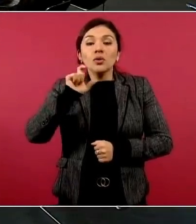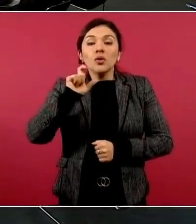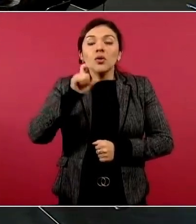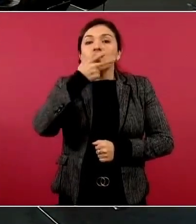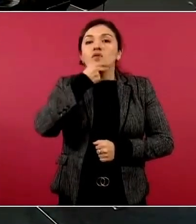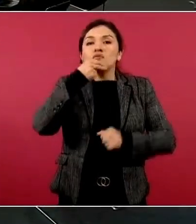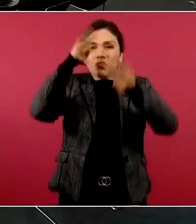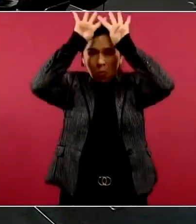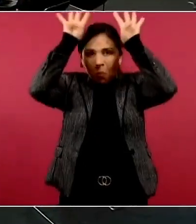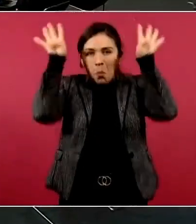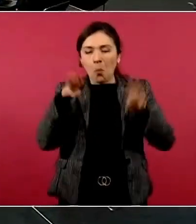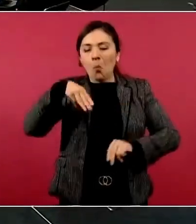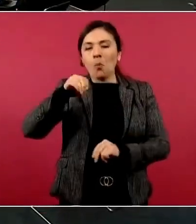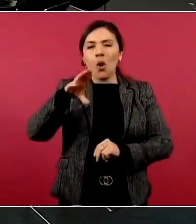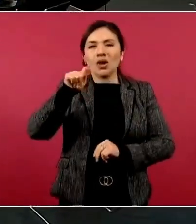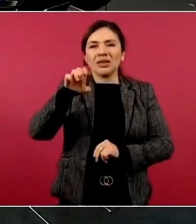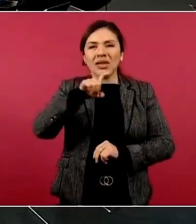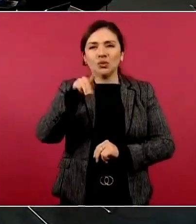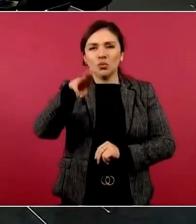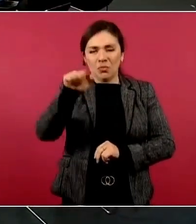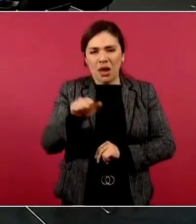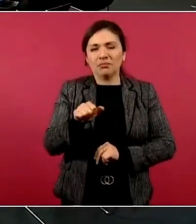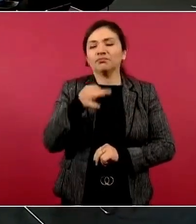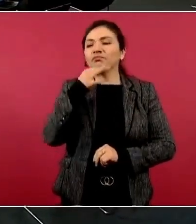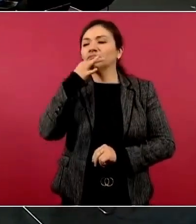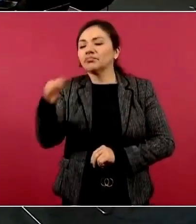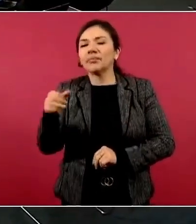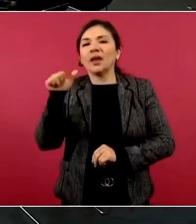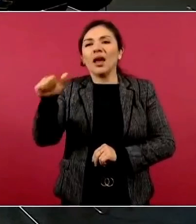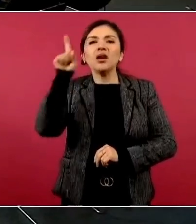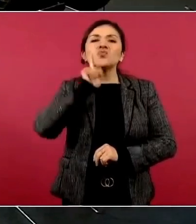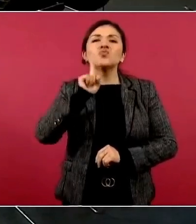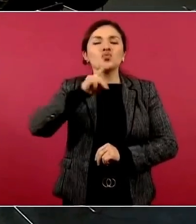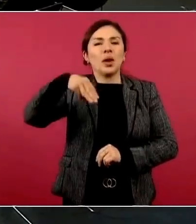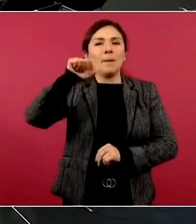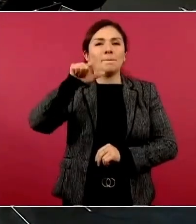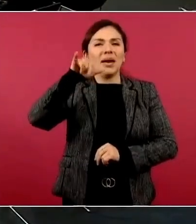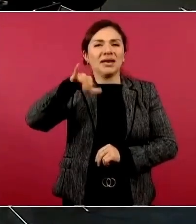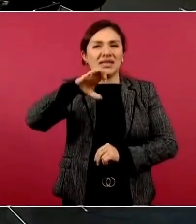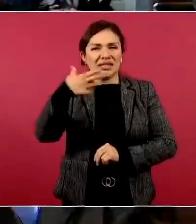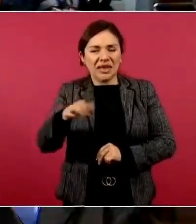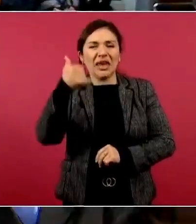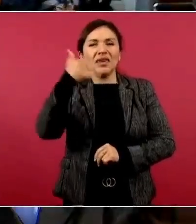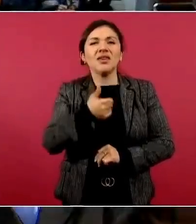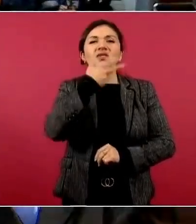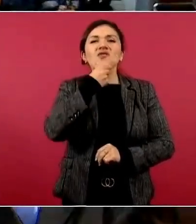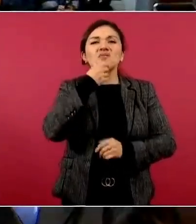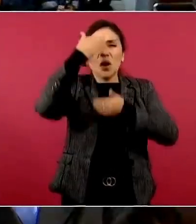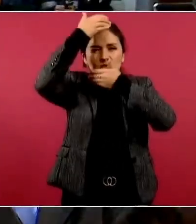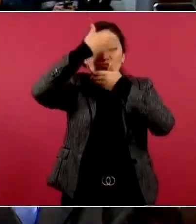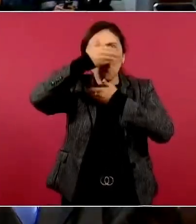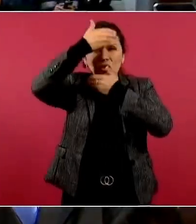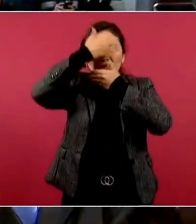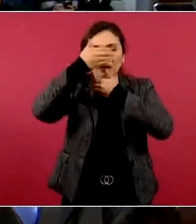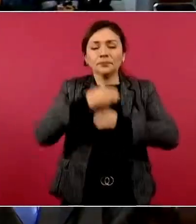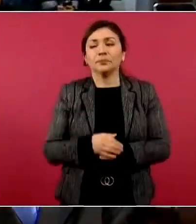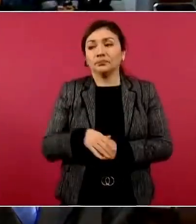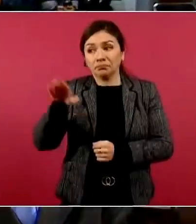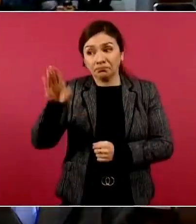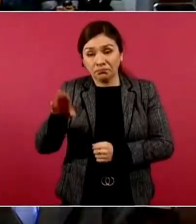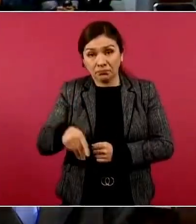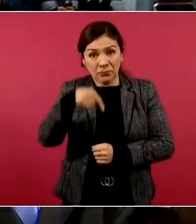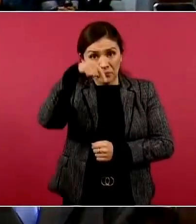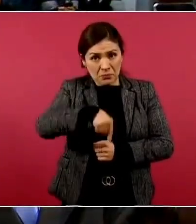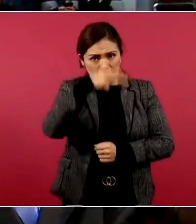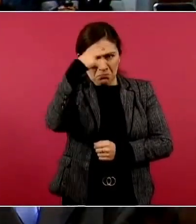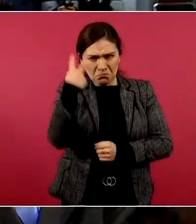Moctezuma le dice a la Malinche y a Hernán Cortés le dice Malinche, que nosotros los mexicanos lo